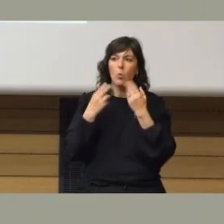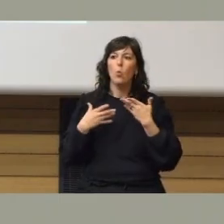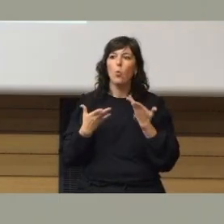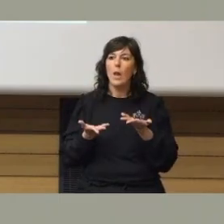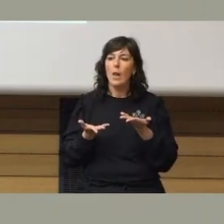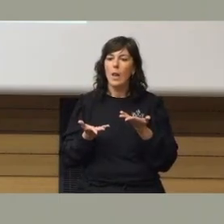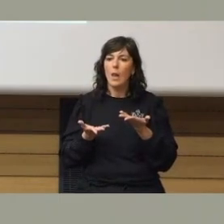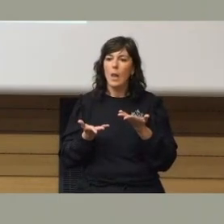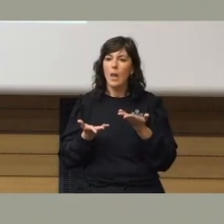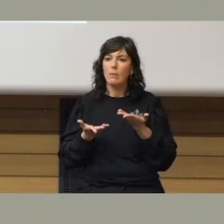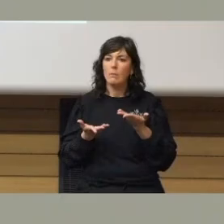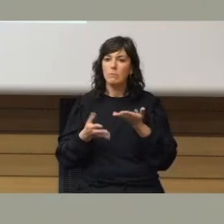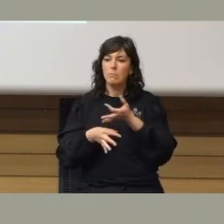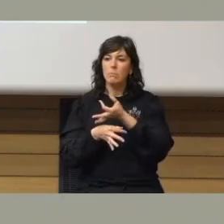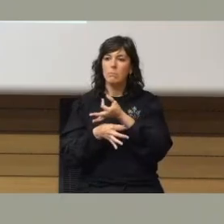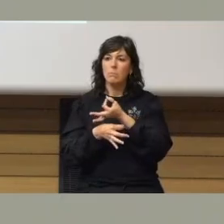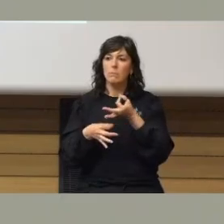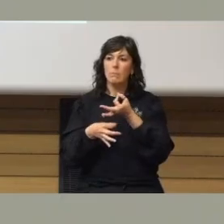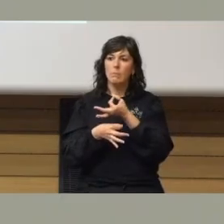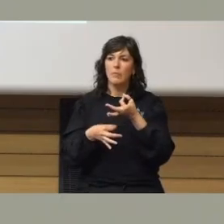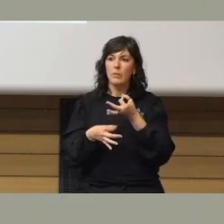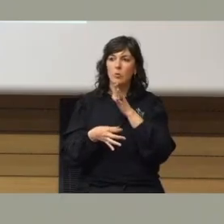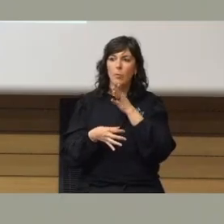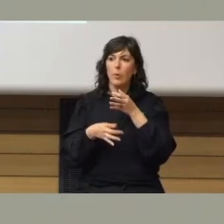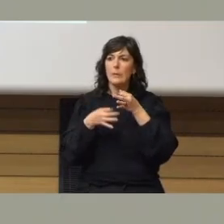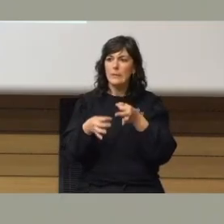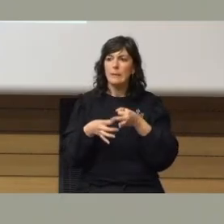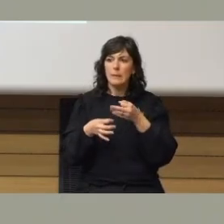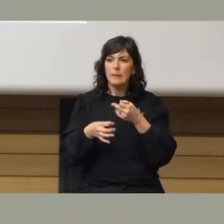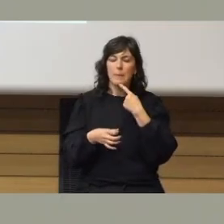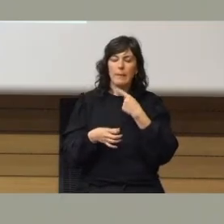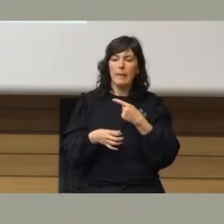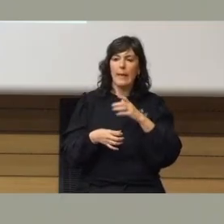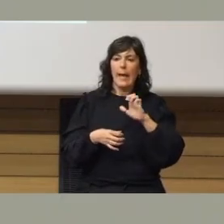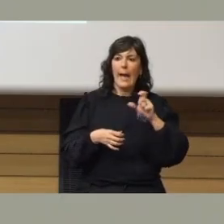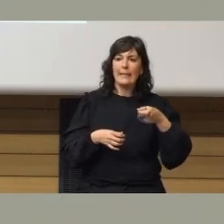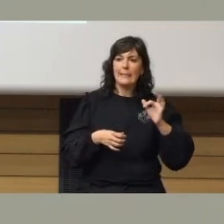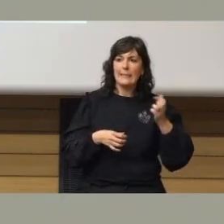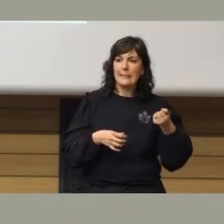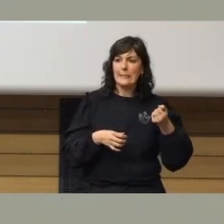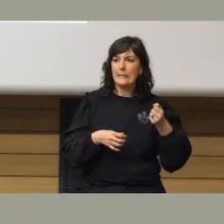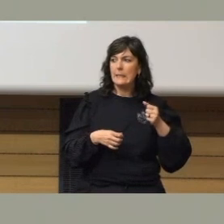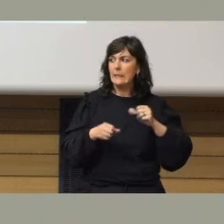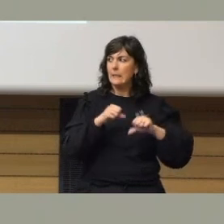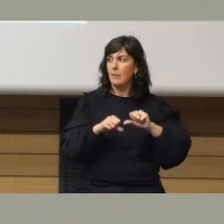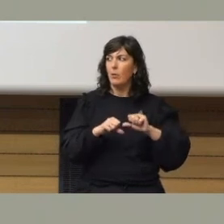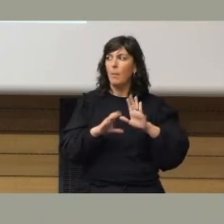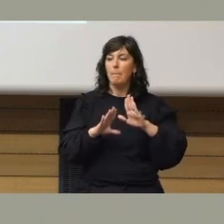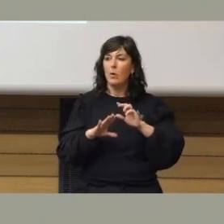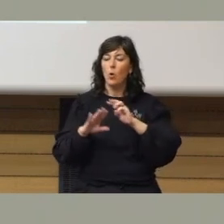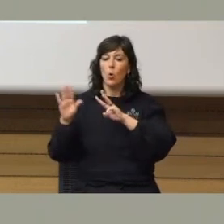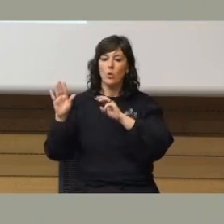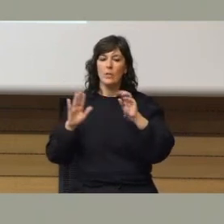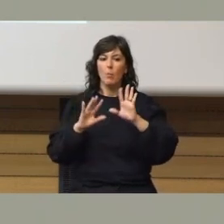Perfecto, porque están hablando siempre del éxtasis líquido. El 85% de situaciones de sumisión química son por alcohol.